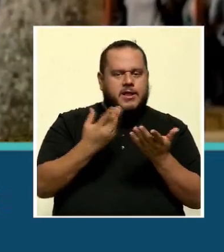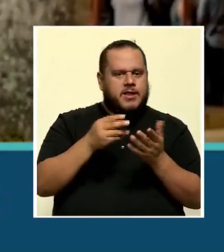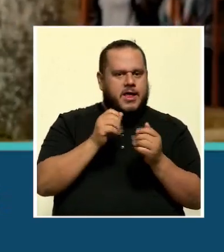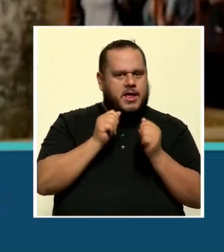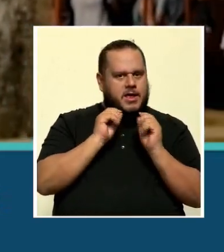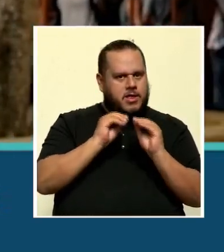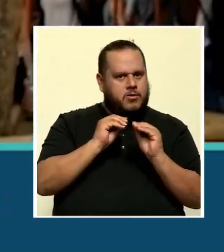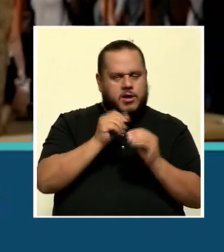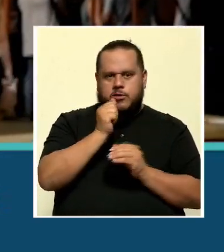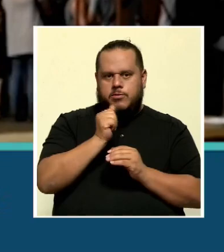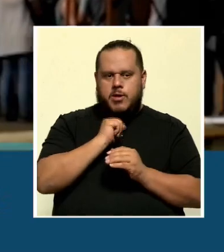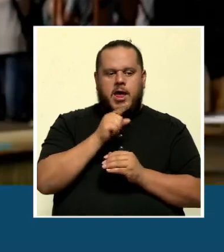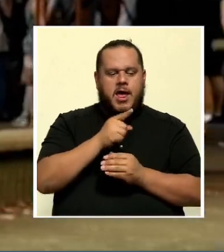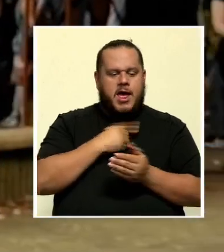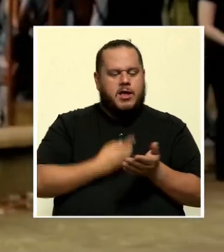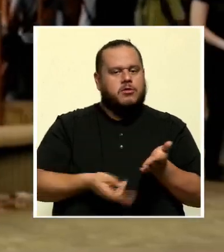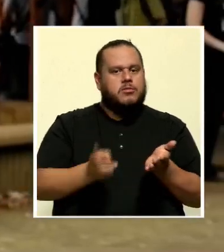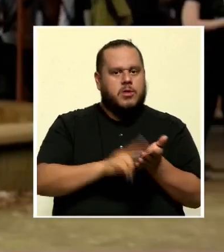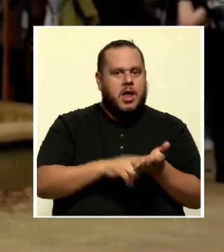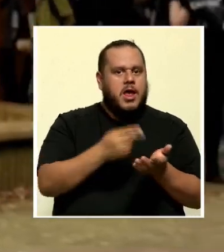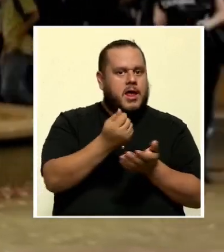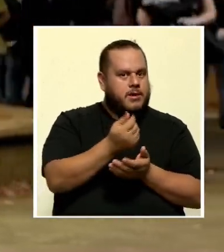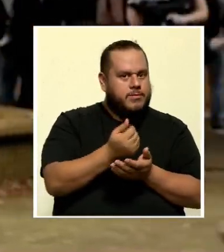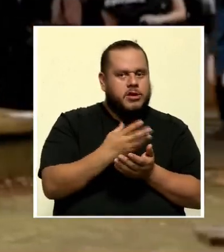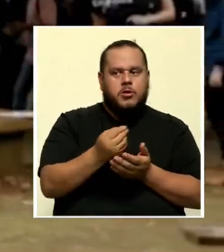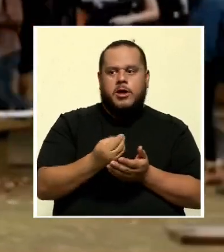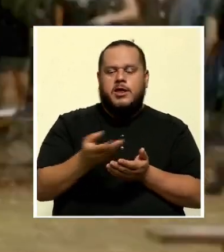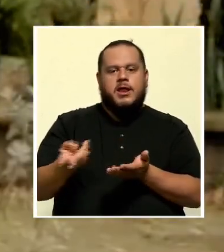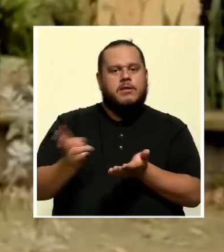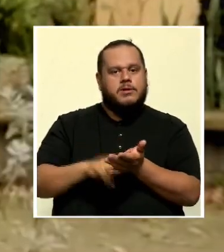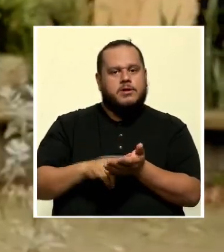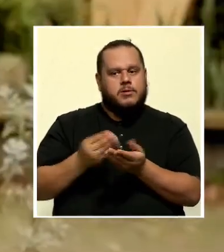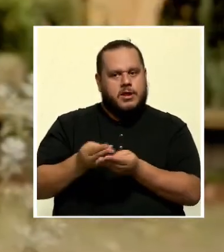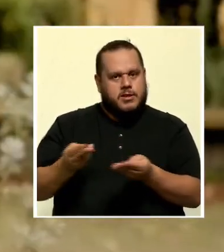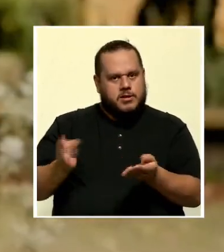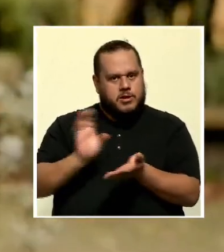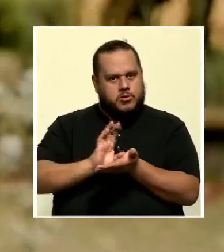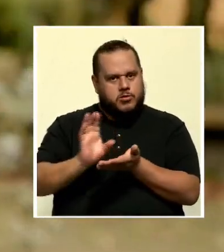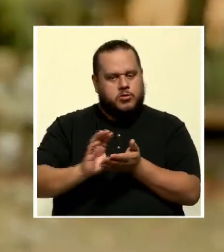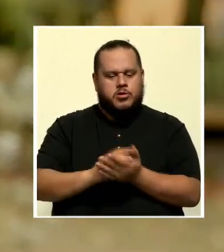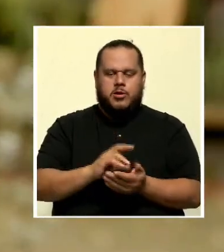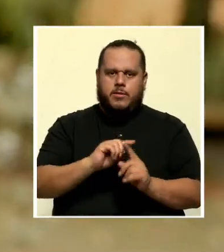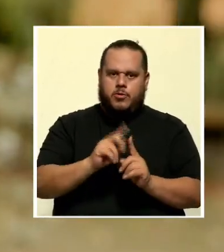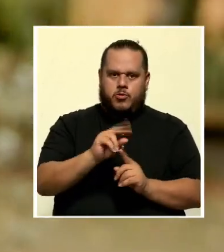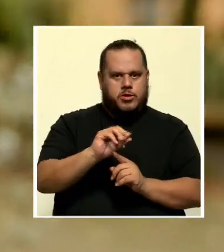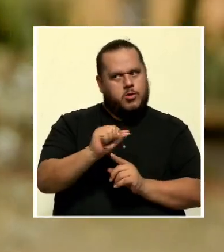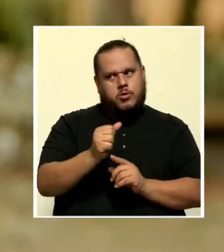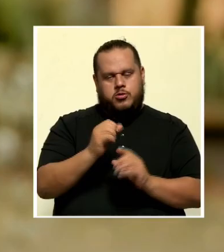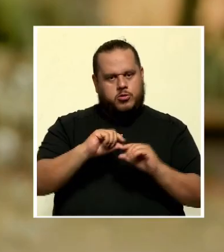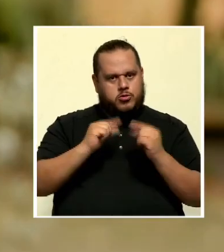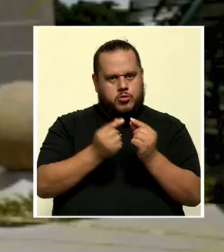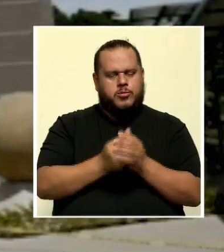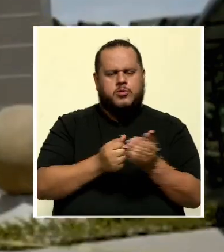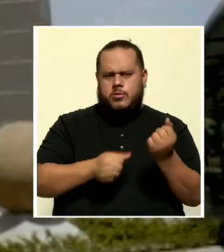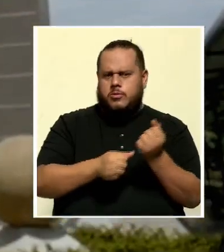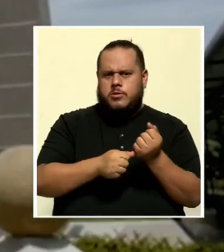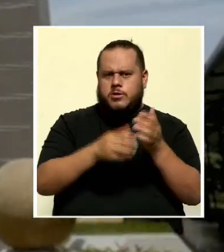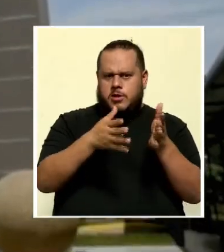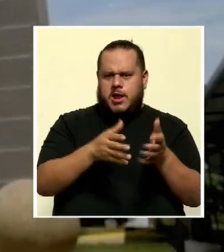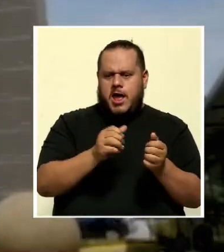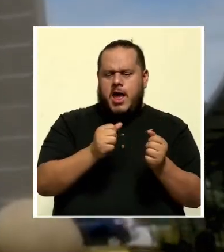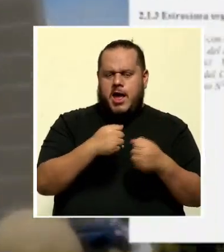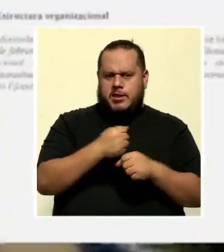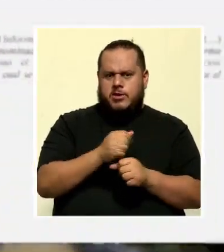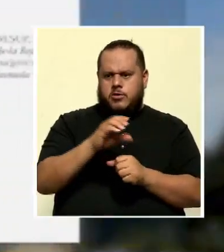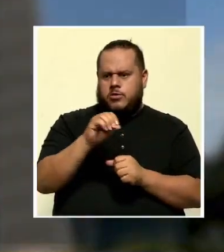y también los precios de las materias y matrículas de cursos, no así otros rubros. Una auditoría realizada al CONESUB señaló